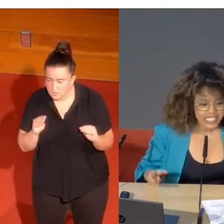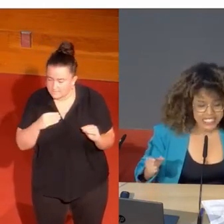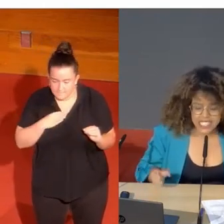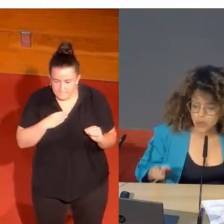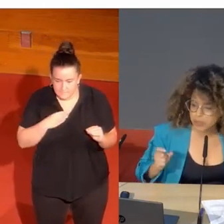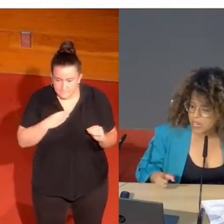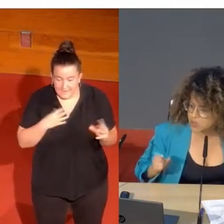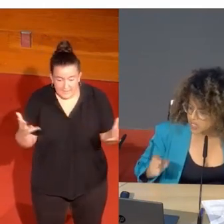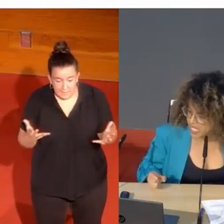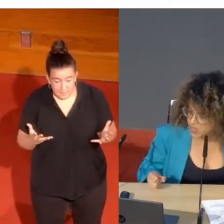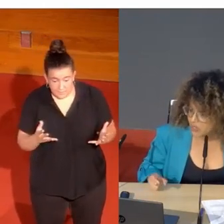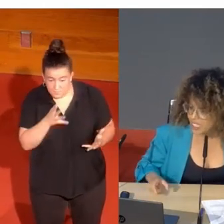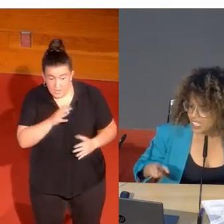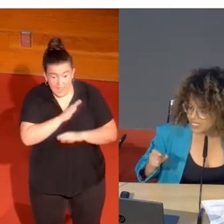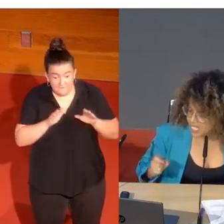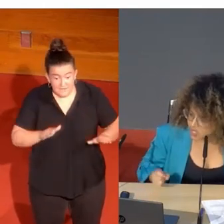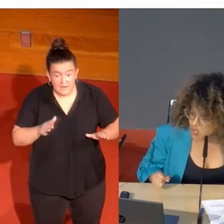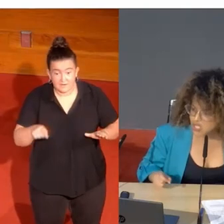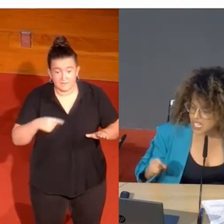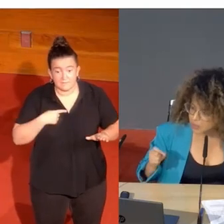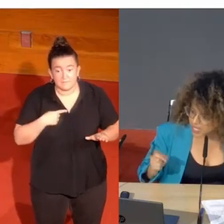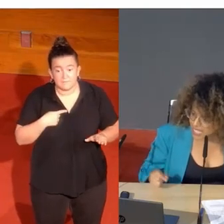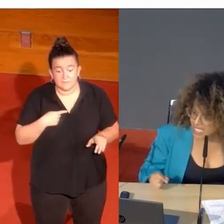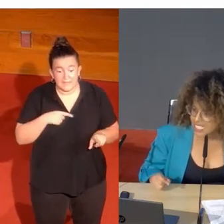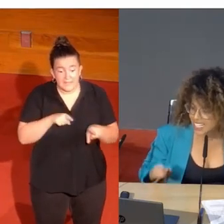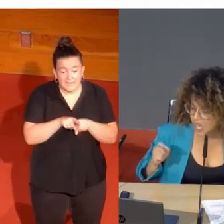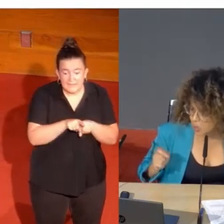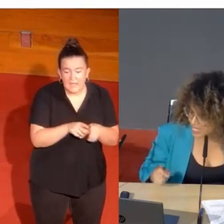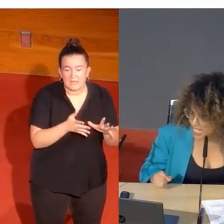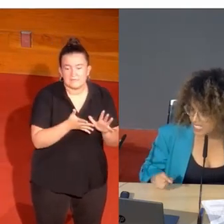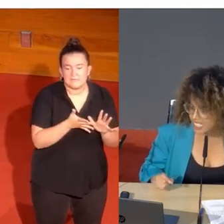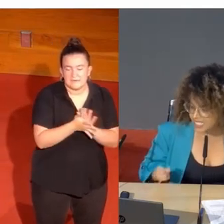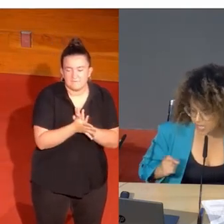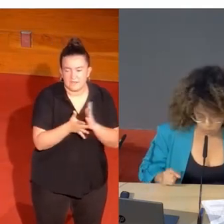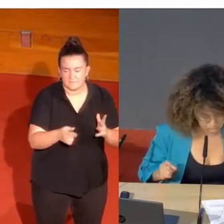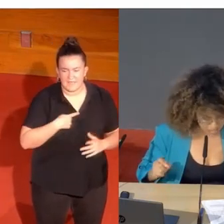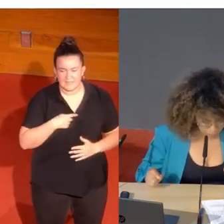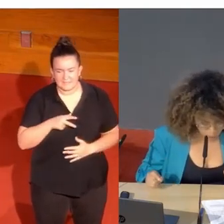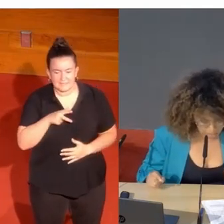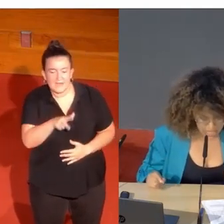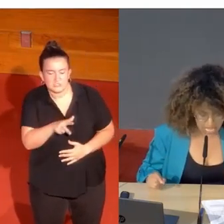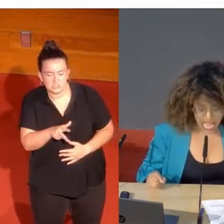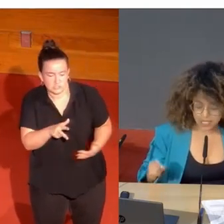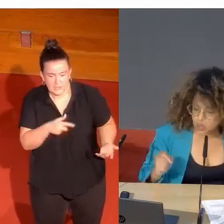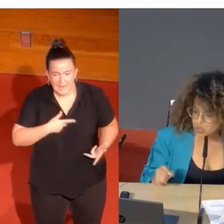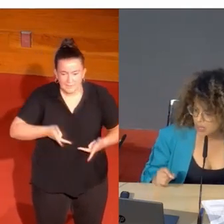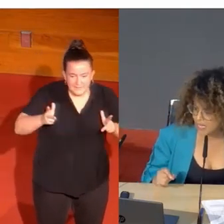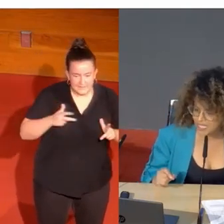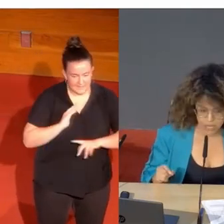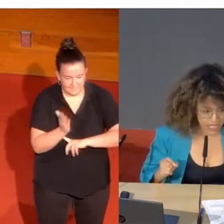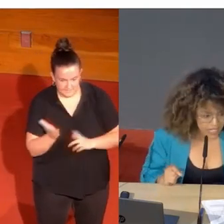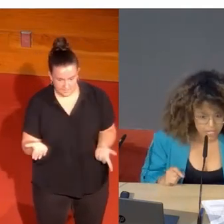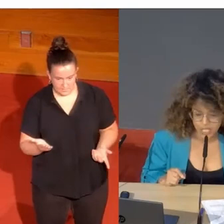crítica que tiene un impacto directo en derechos libertades en la igualdad entre hombres y mujeres hay